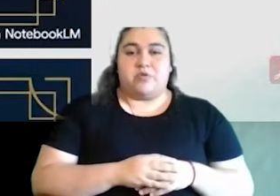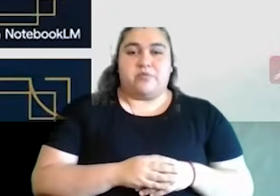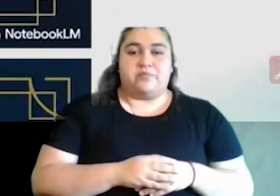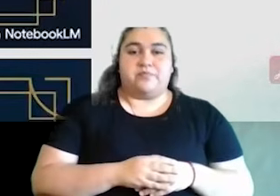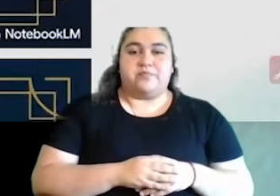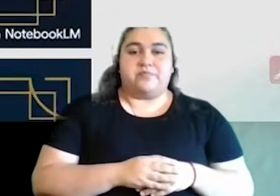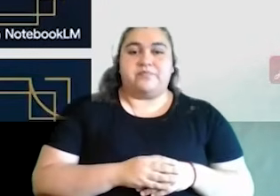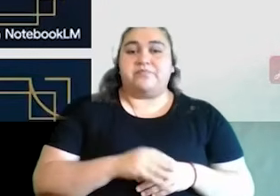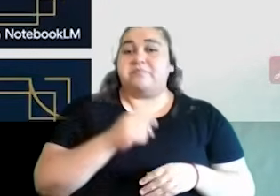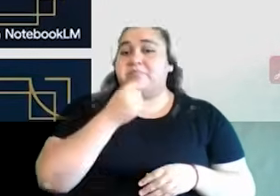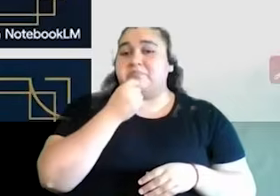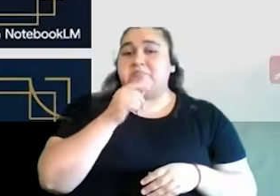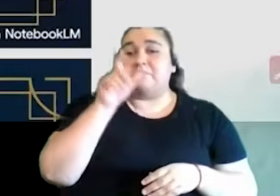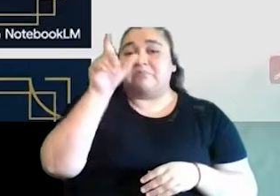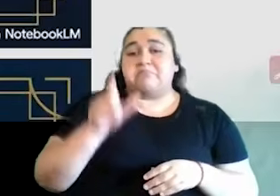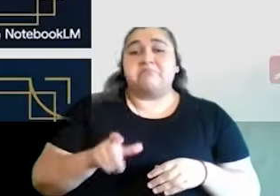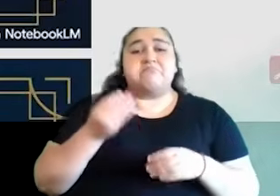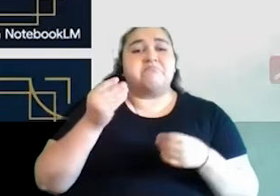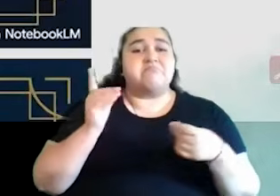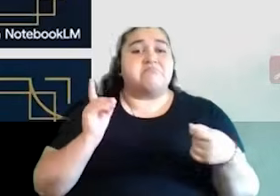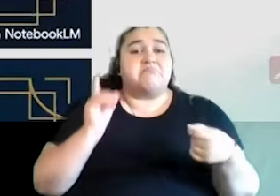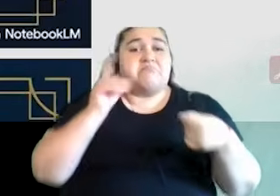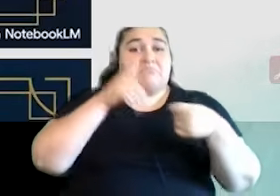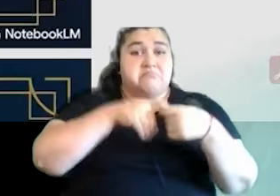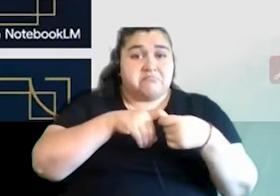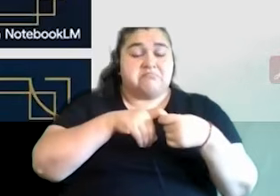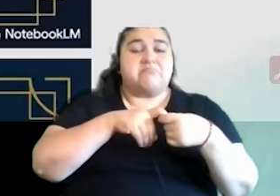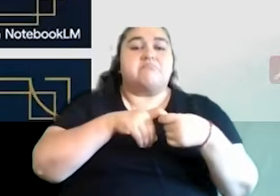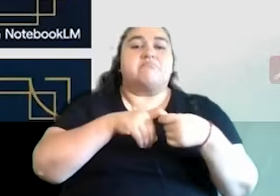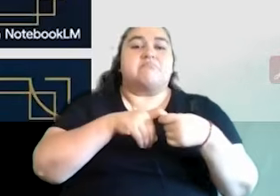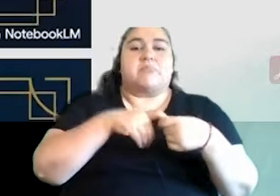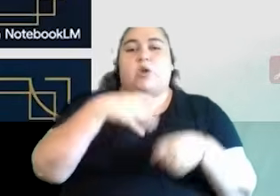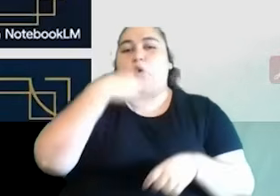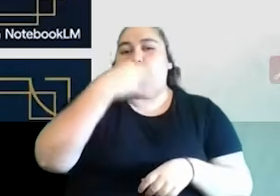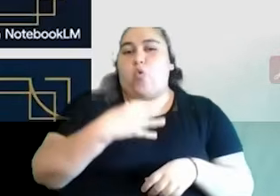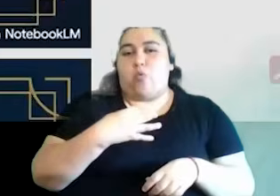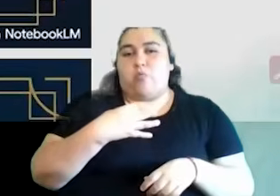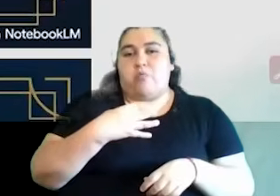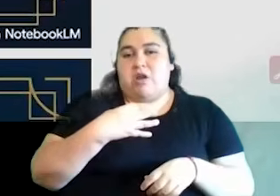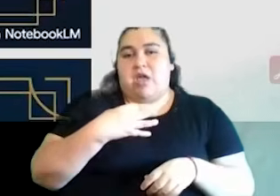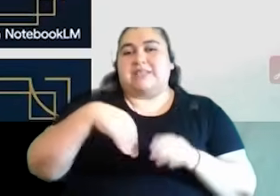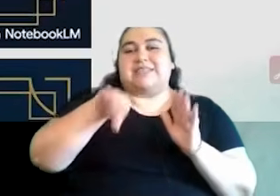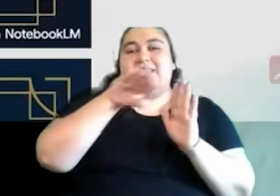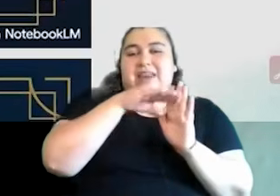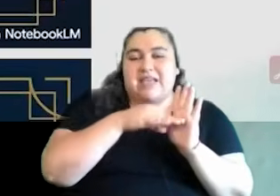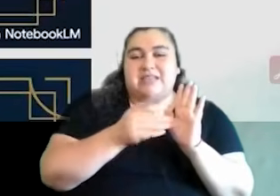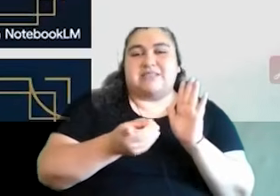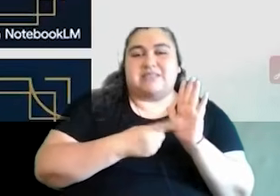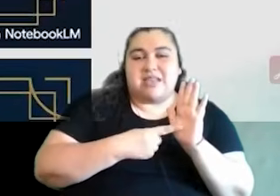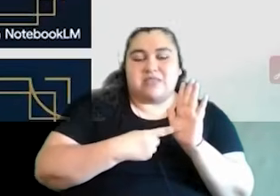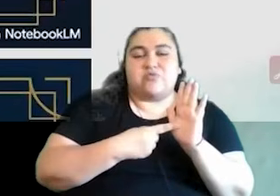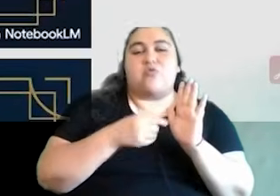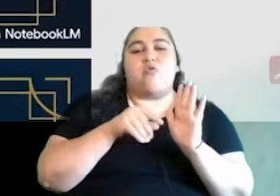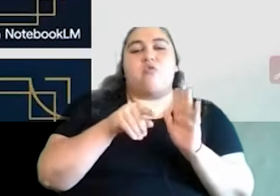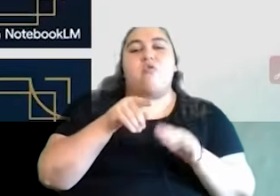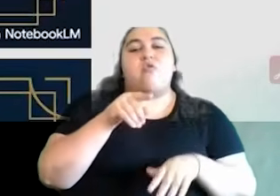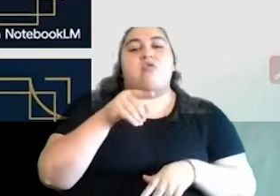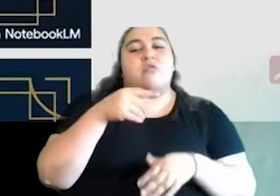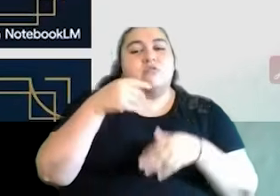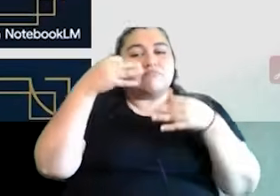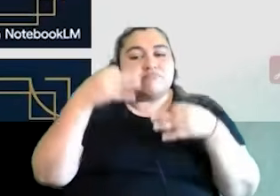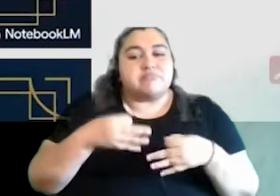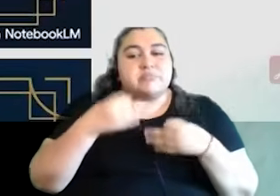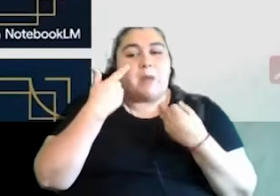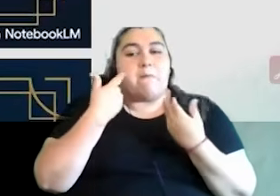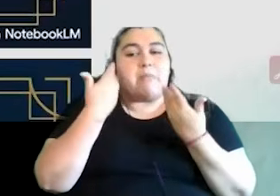contribuyente que adhiere a este régimen y que cumple con algunos requisitos que tienen que ver con la correcta